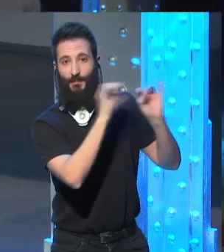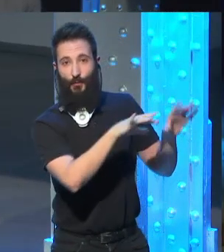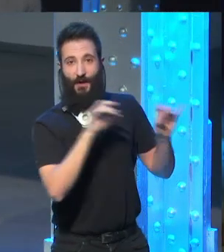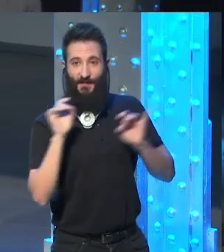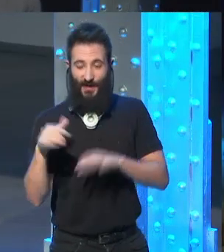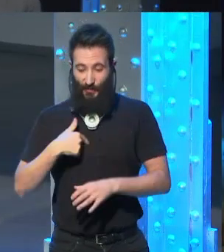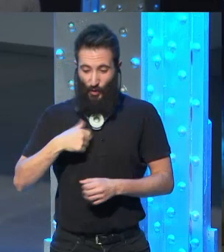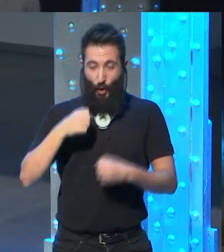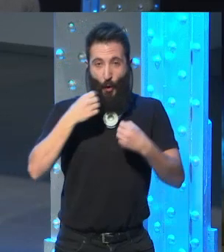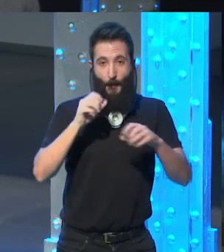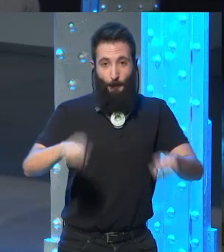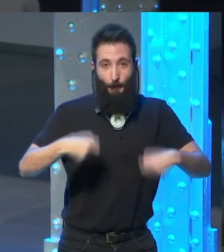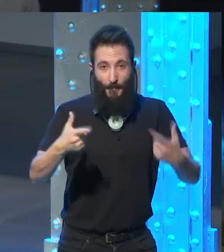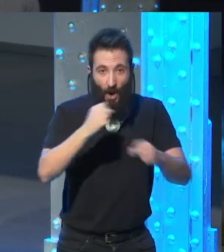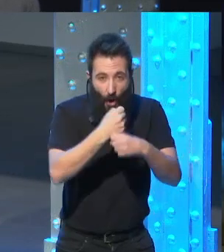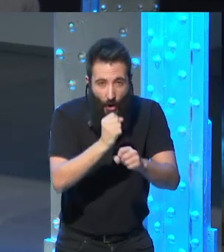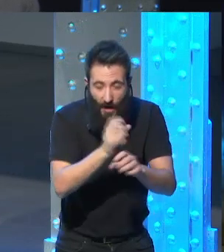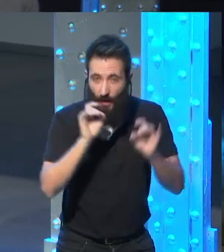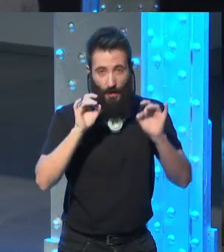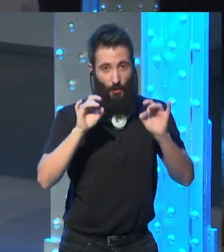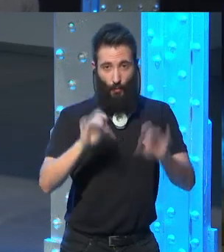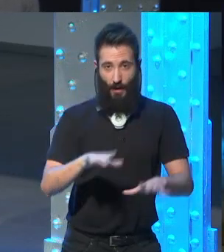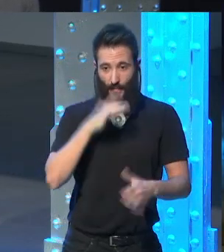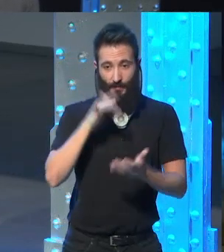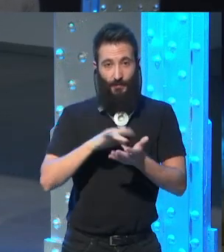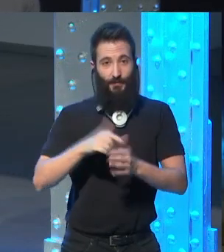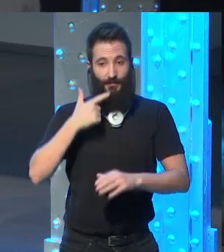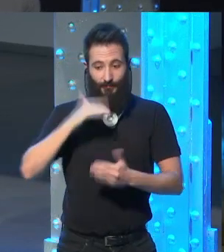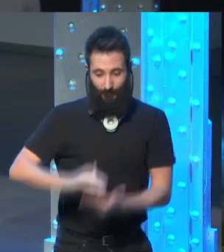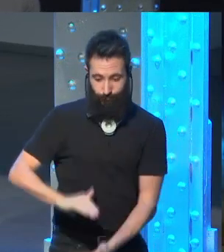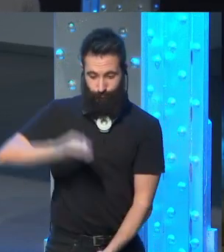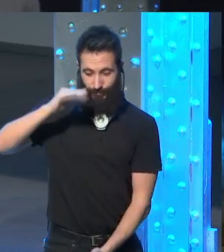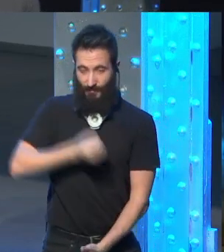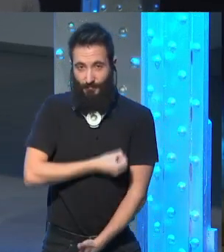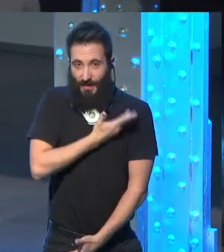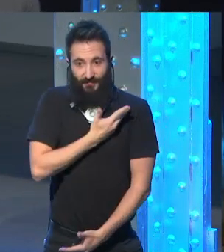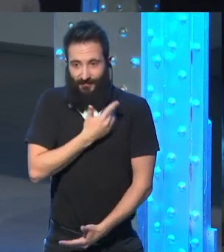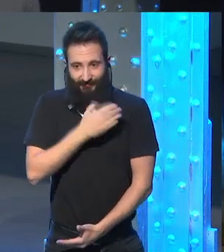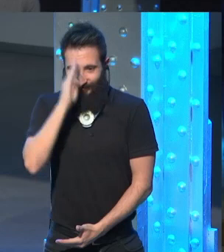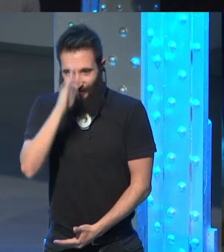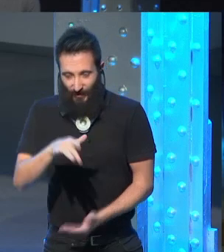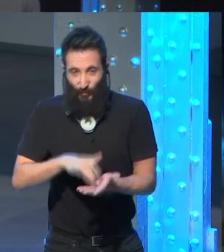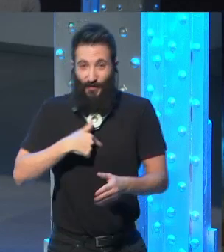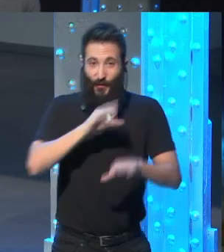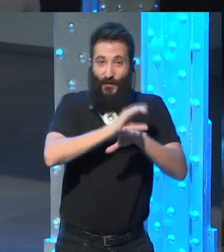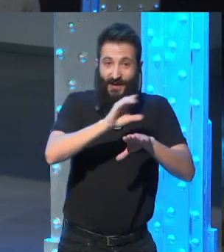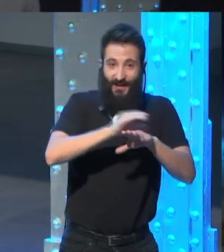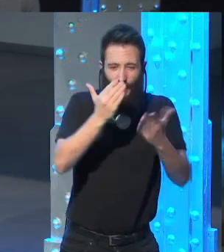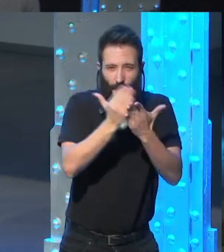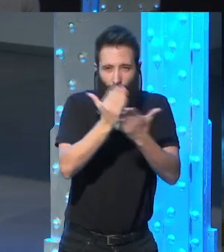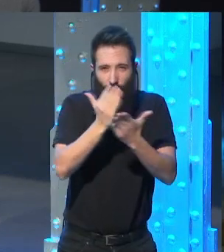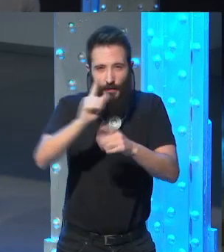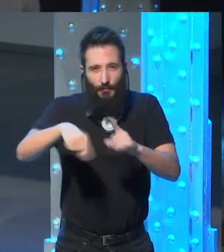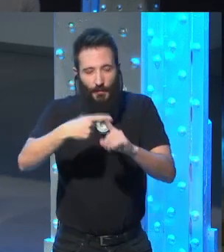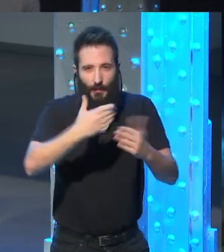también y yo iba de bióloga de bota de cabeza, pero yo no sé qué pasó durante la carrera, que me metí